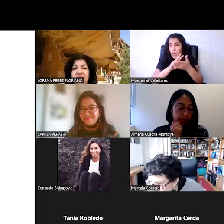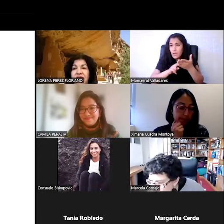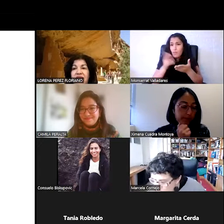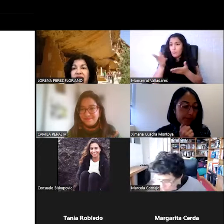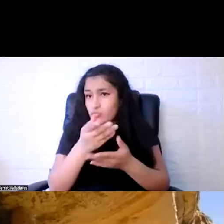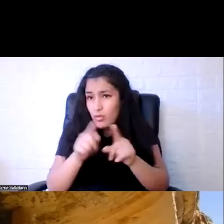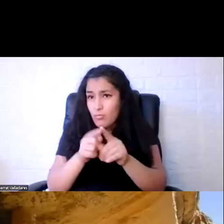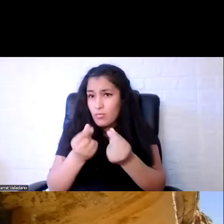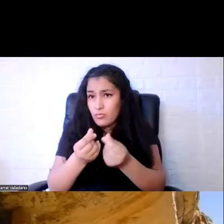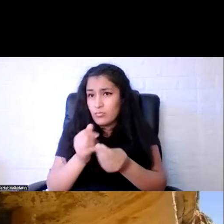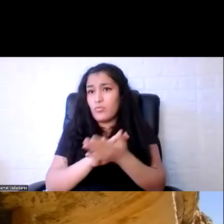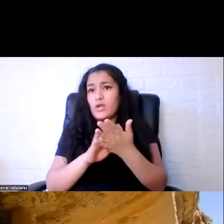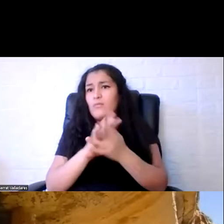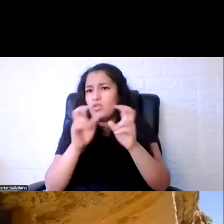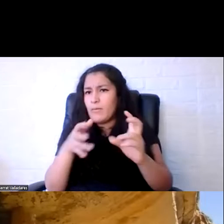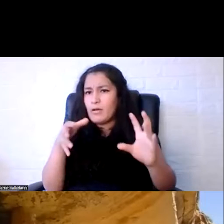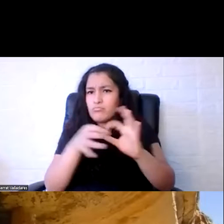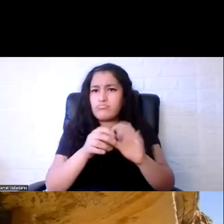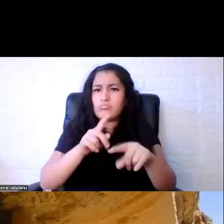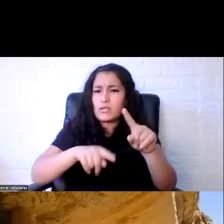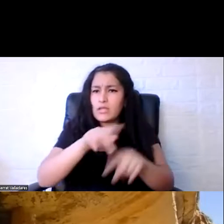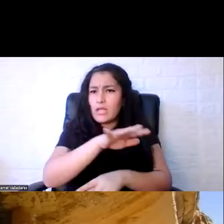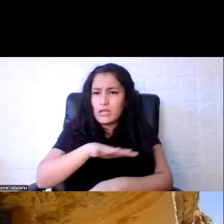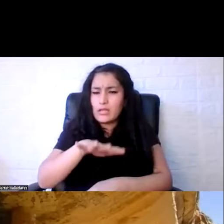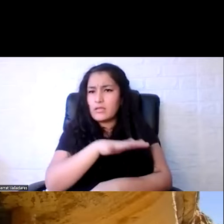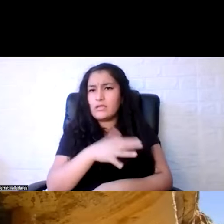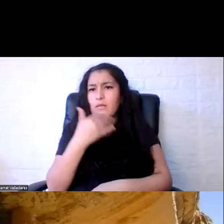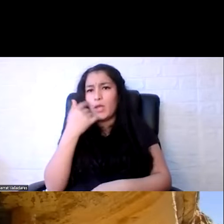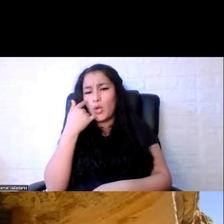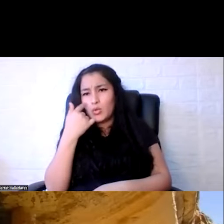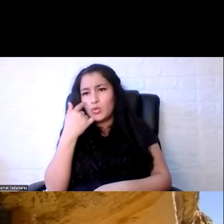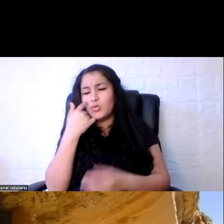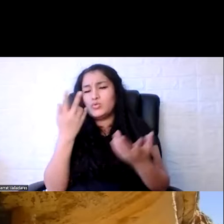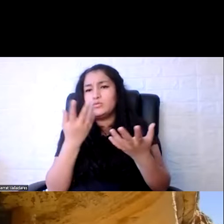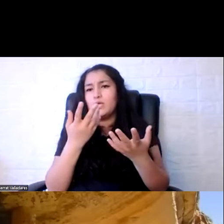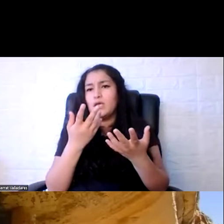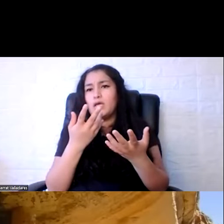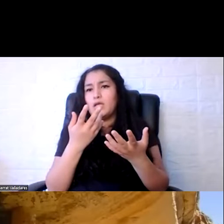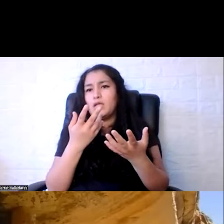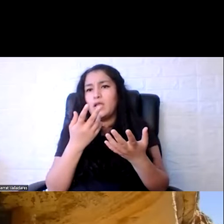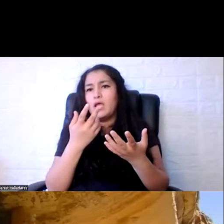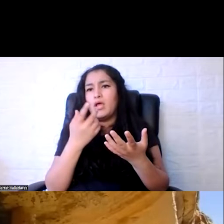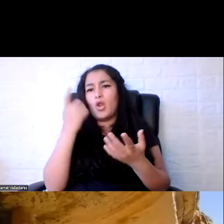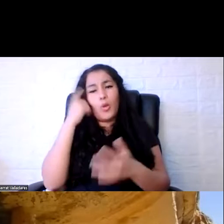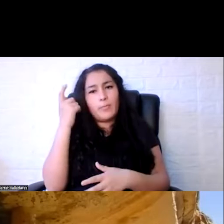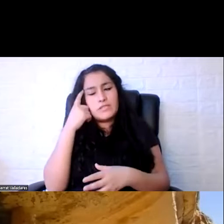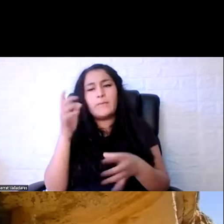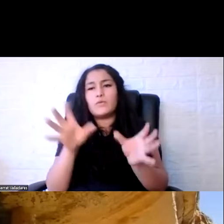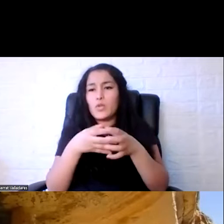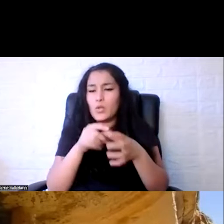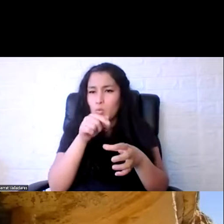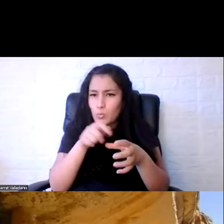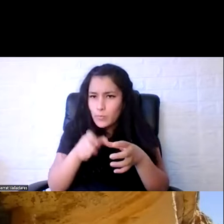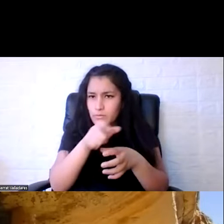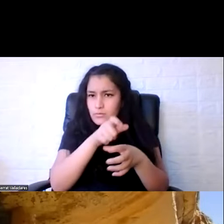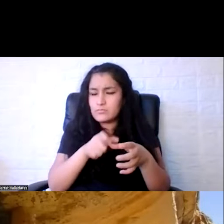mucha etnografía, para identificar los constructos que eran relevantes para este grupo.